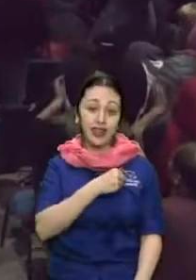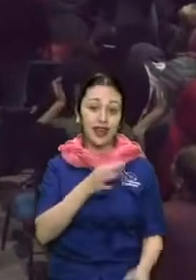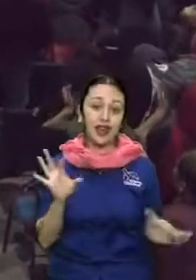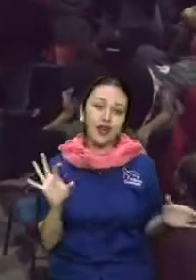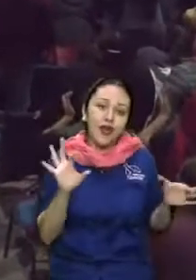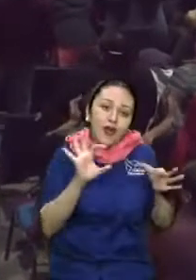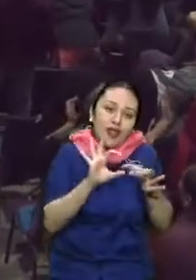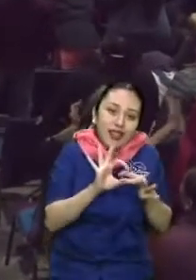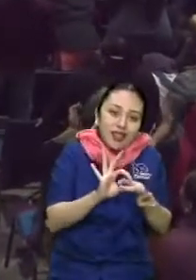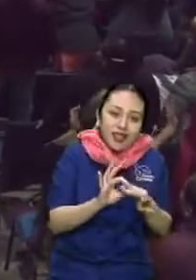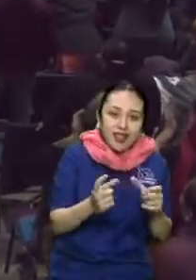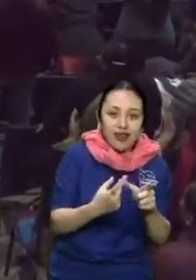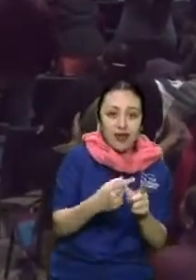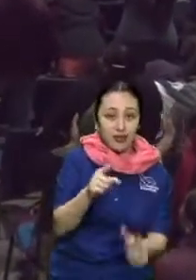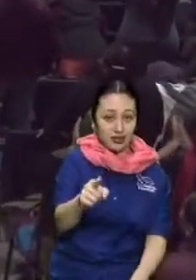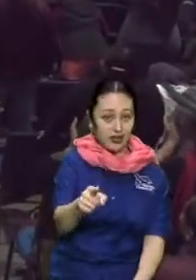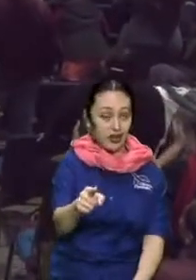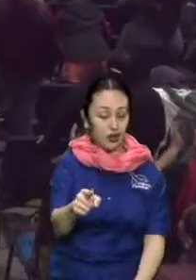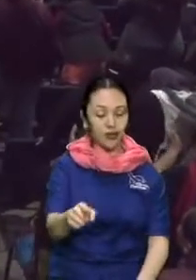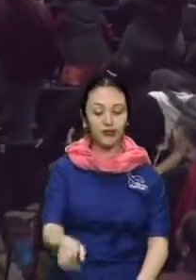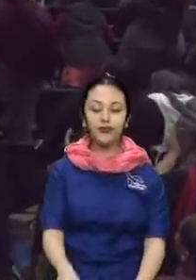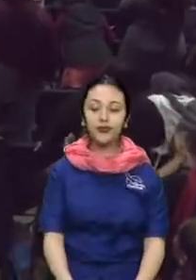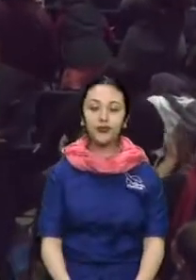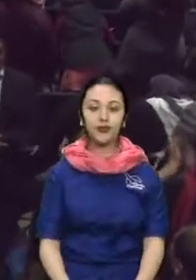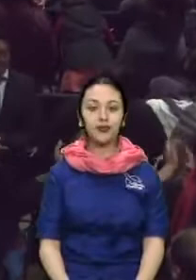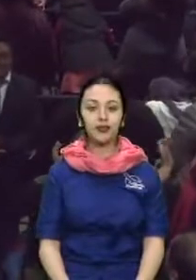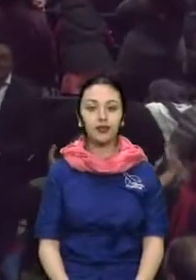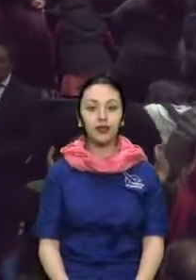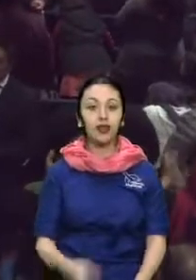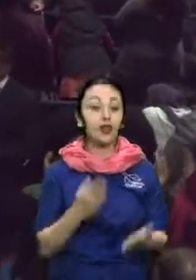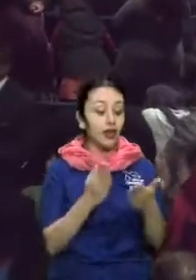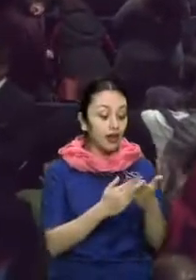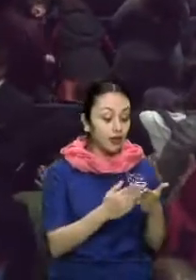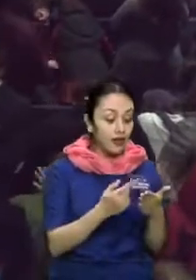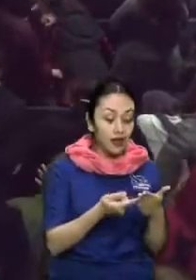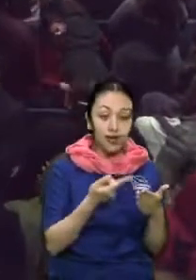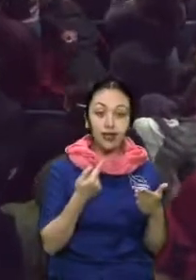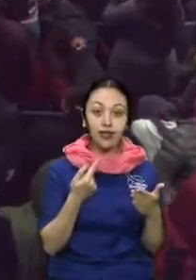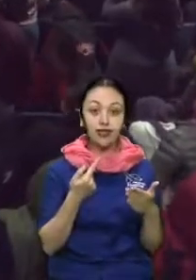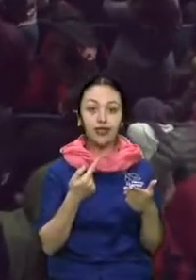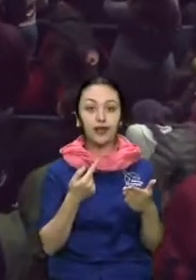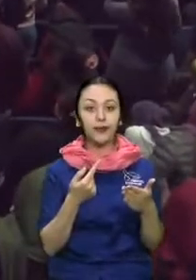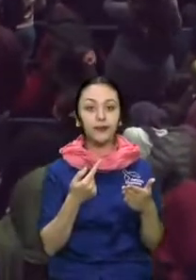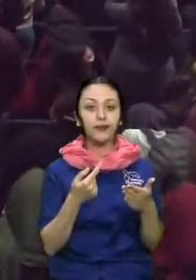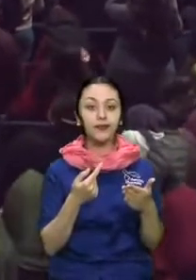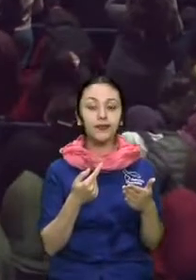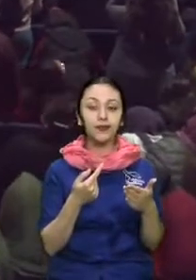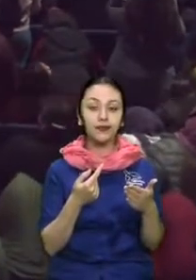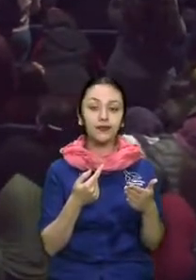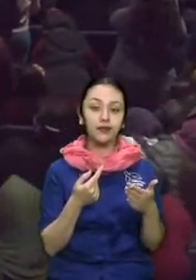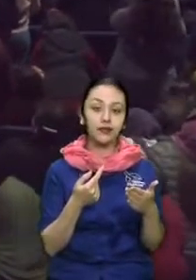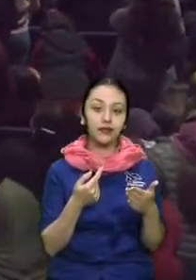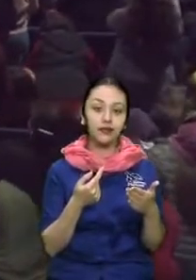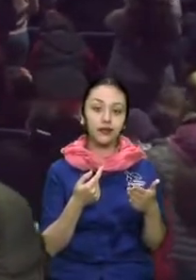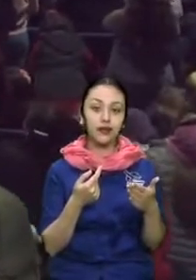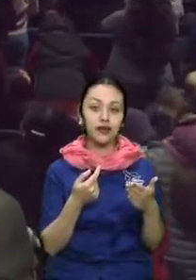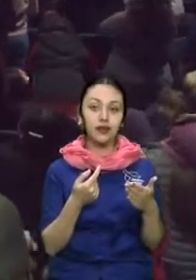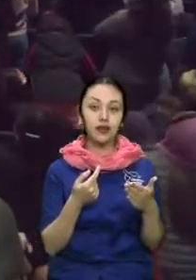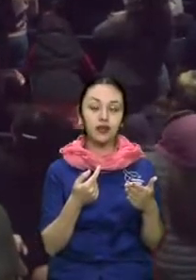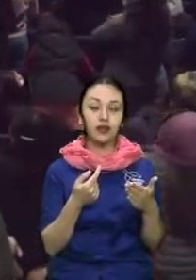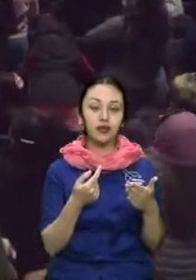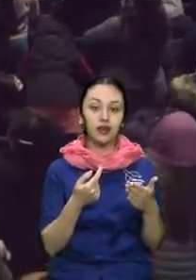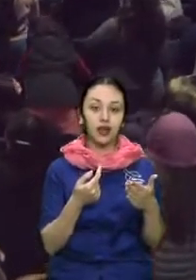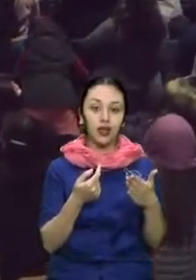es voluntario. Eso es voluntario. Entonces dice la Biblia, bienvenidos, bienvenidas mis hermanos. Dice la Biblia con